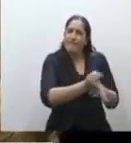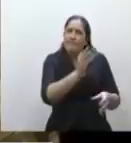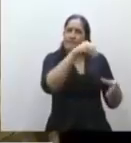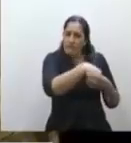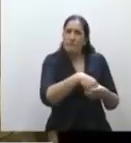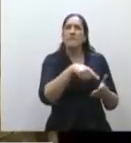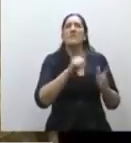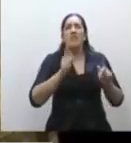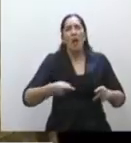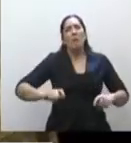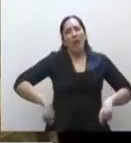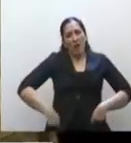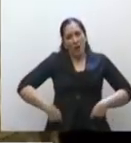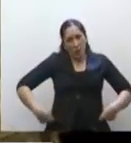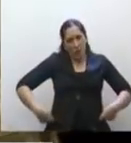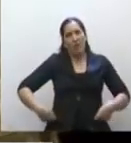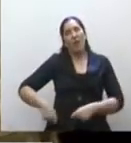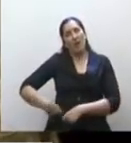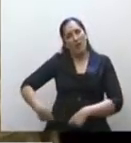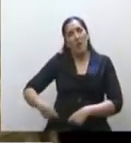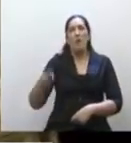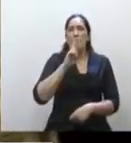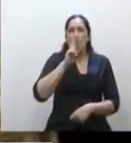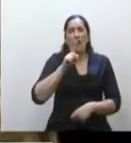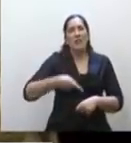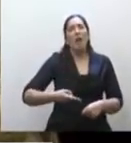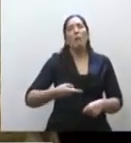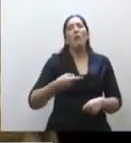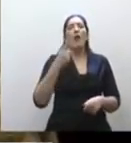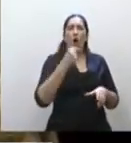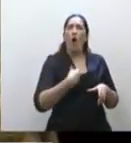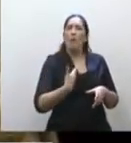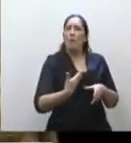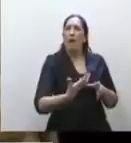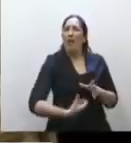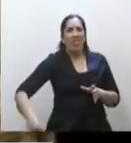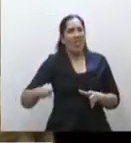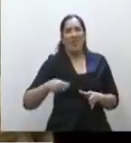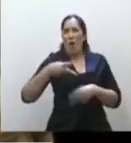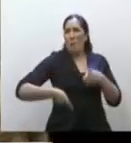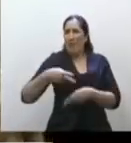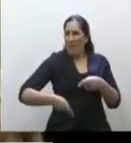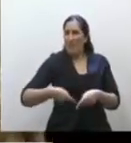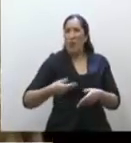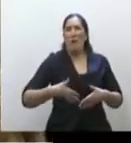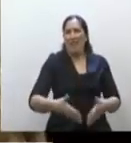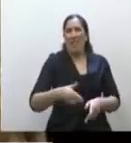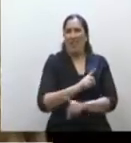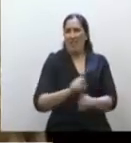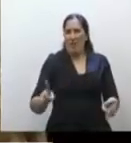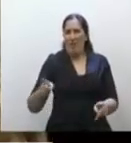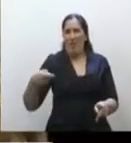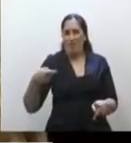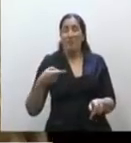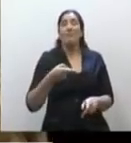y ligadura de trompas y vasectomía como método anticonceptivo allá por el 2006. Los derechos del